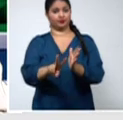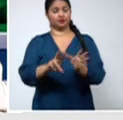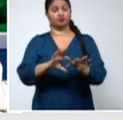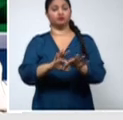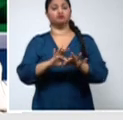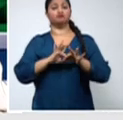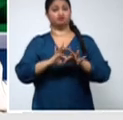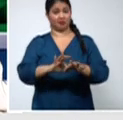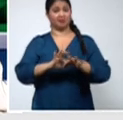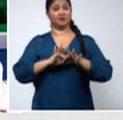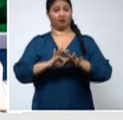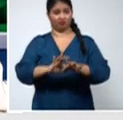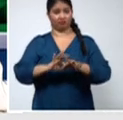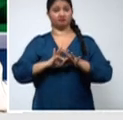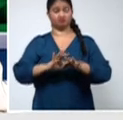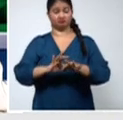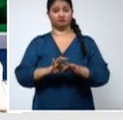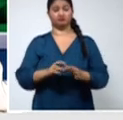muy importante,